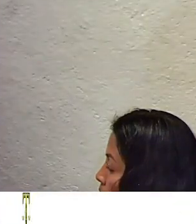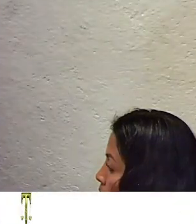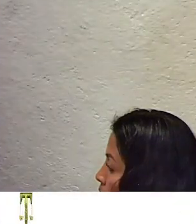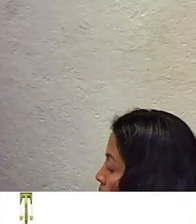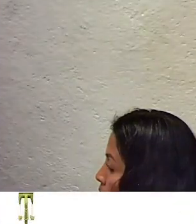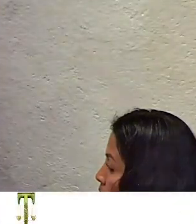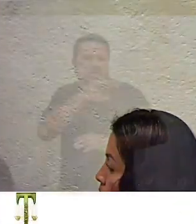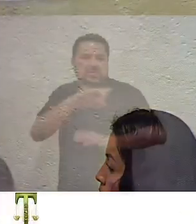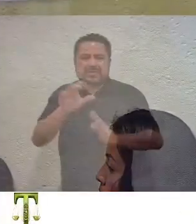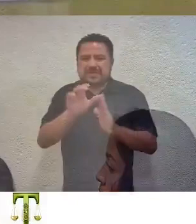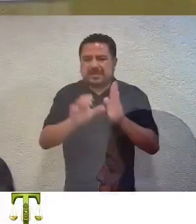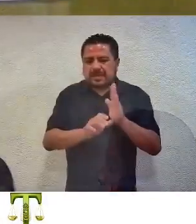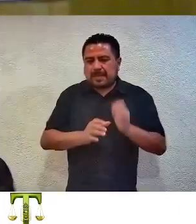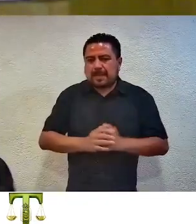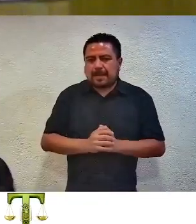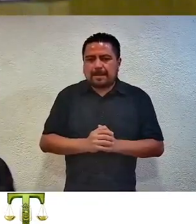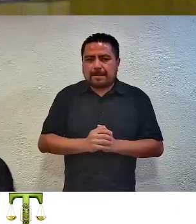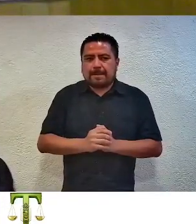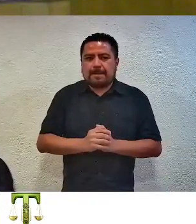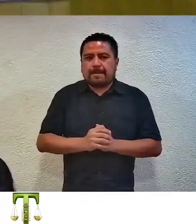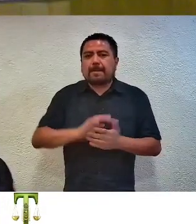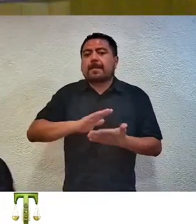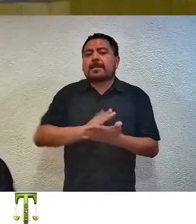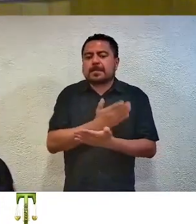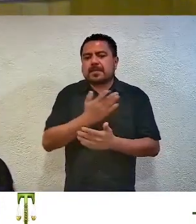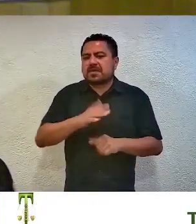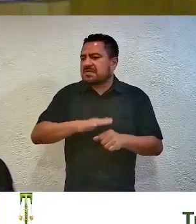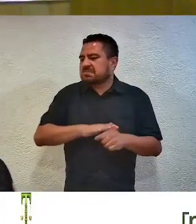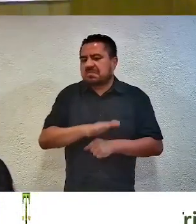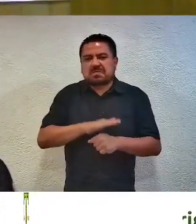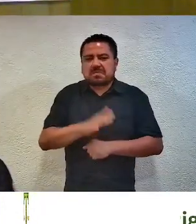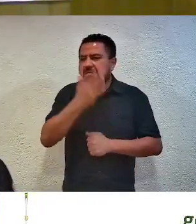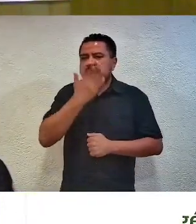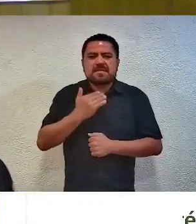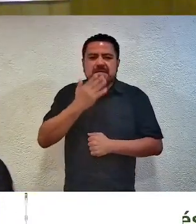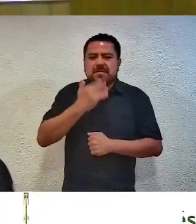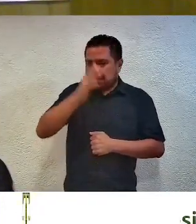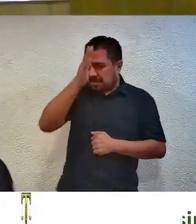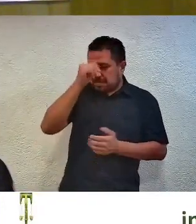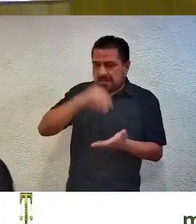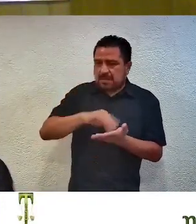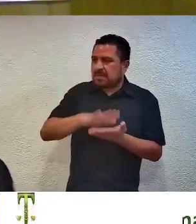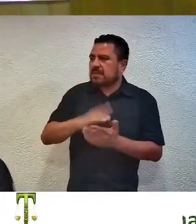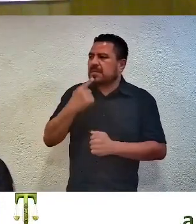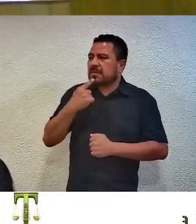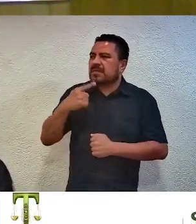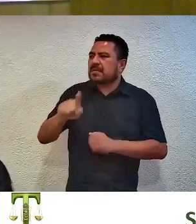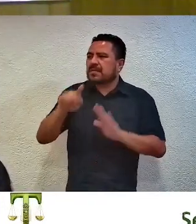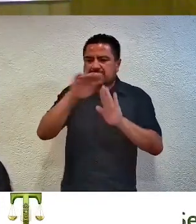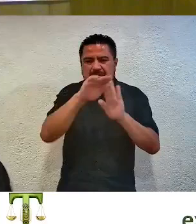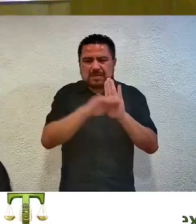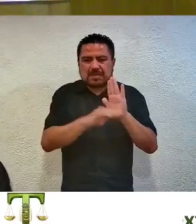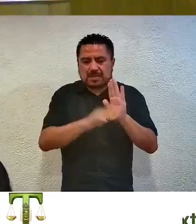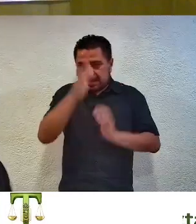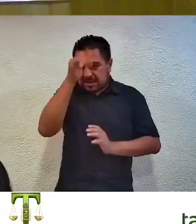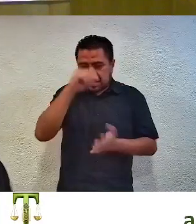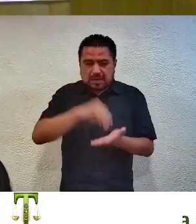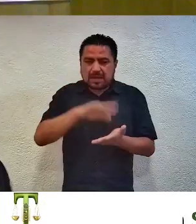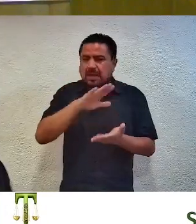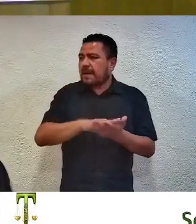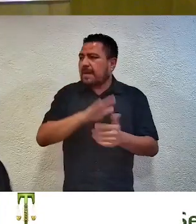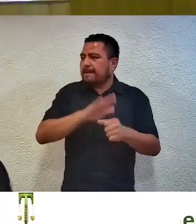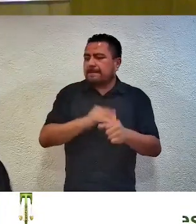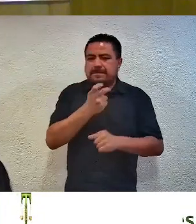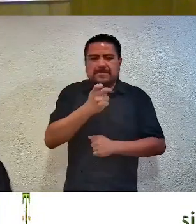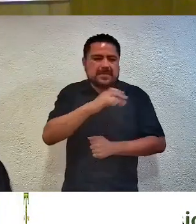Constitución General. Además, resulta insuficiente que en el acuerdo impugnado por el que se aprobaron los lineamientos se haya justificado de